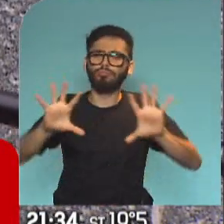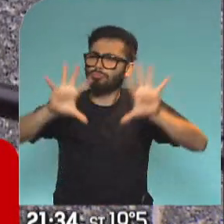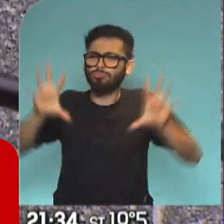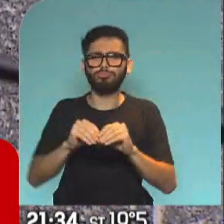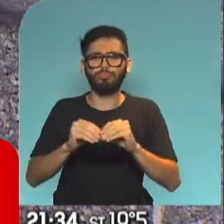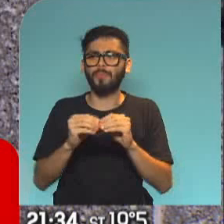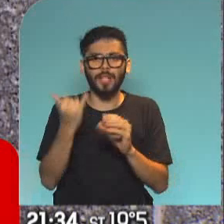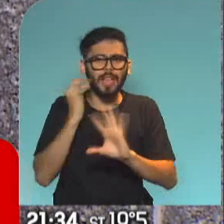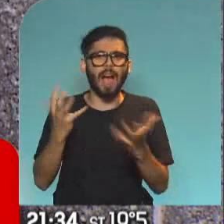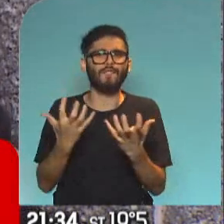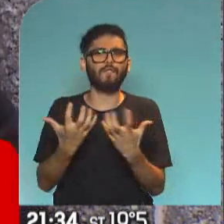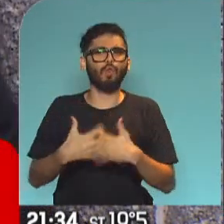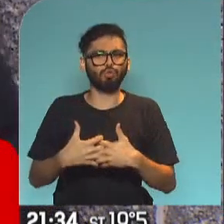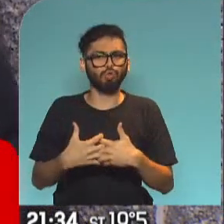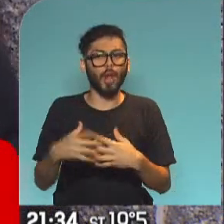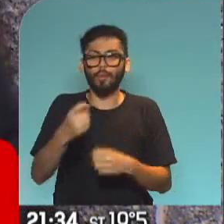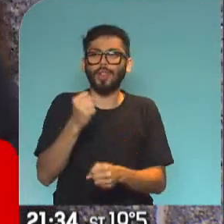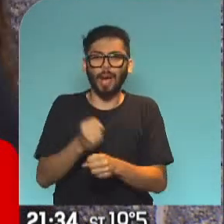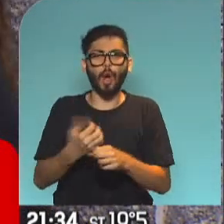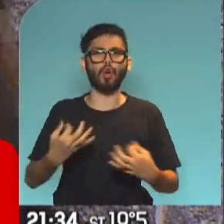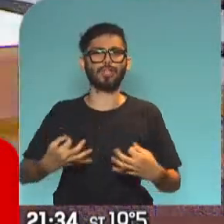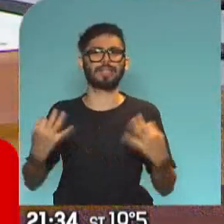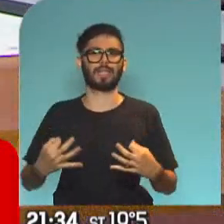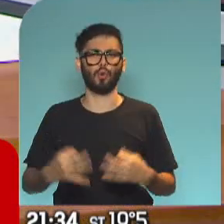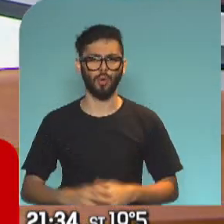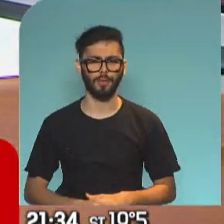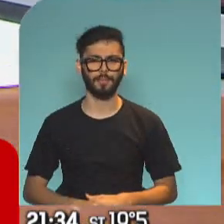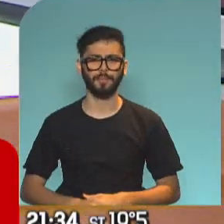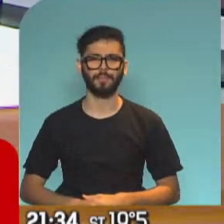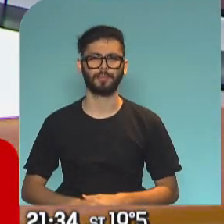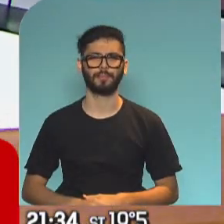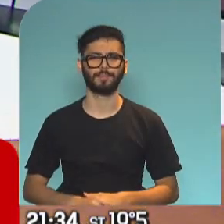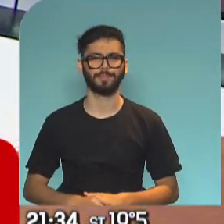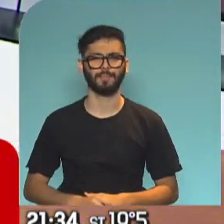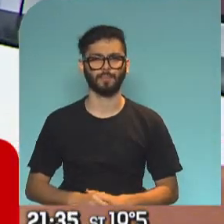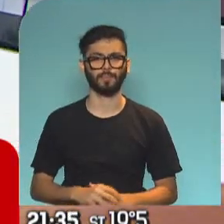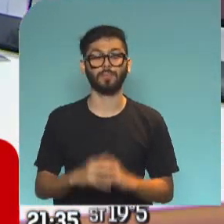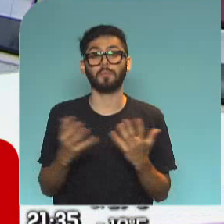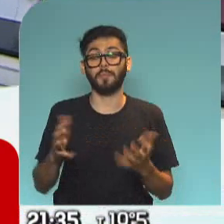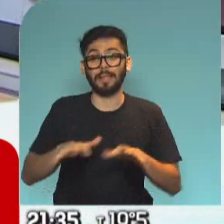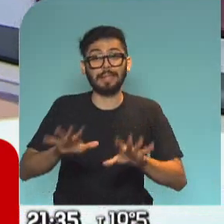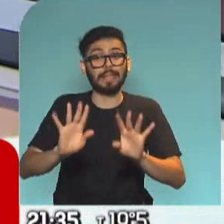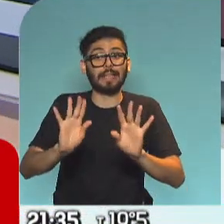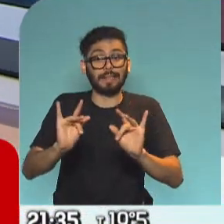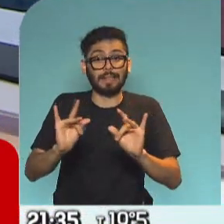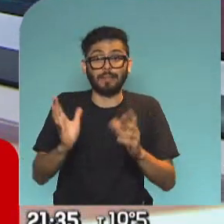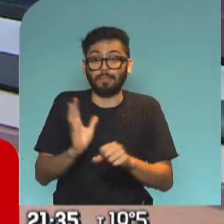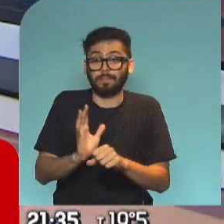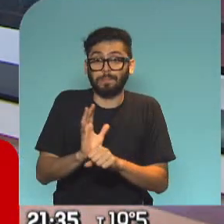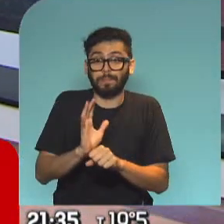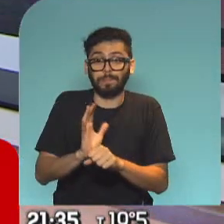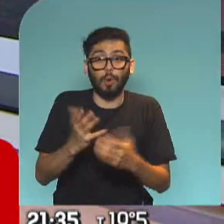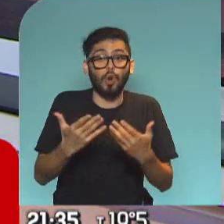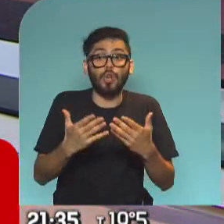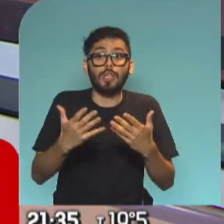están funcionando, están generando marcos de trabajo seguros. Claro, las dificultades del caso de habilitar o